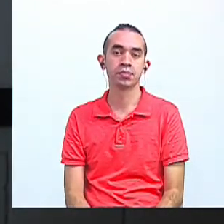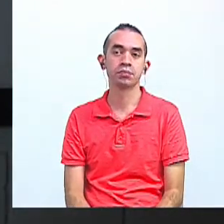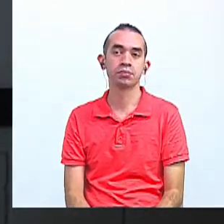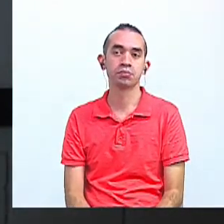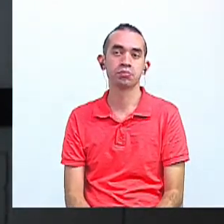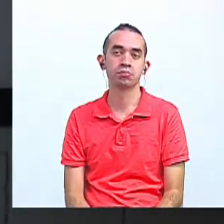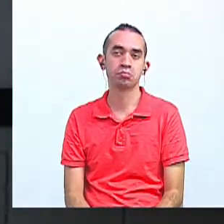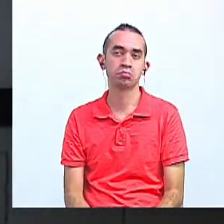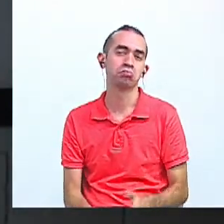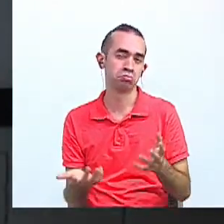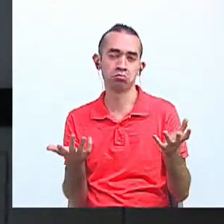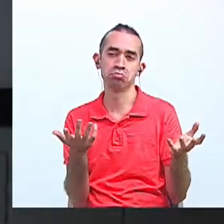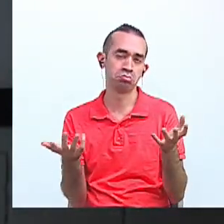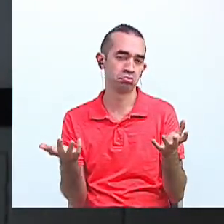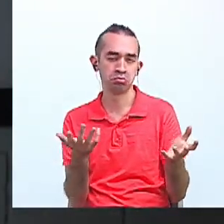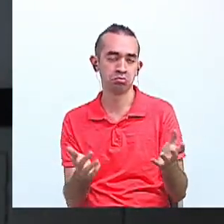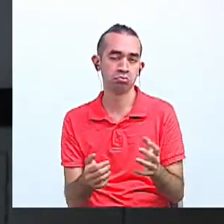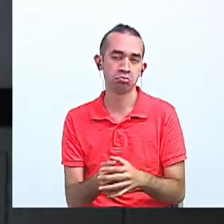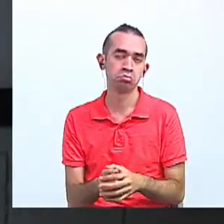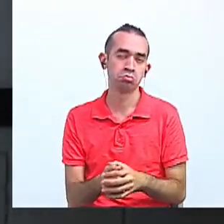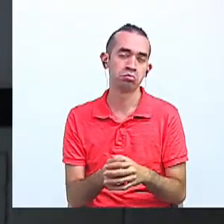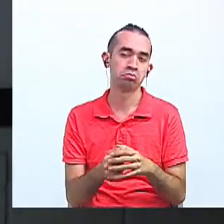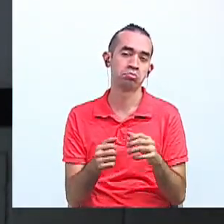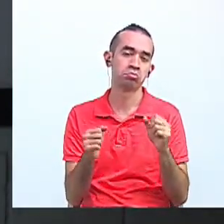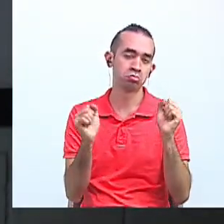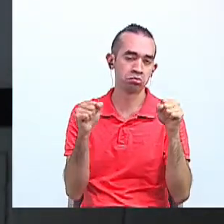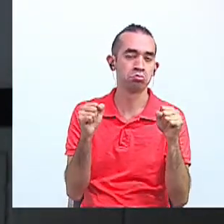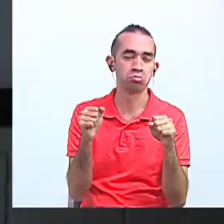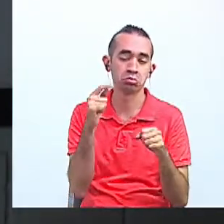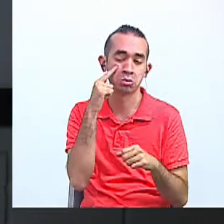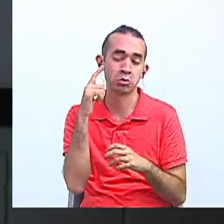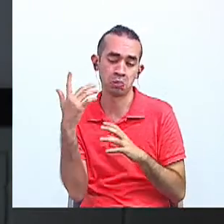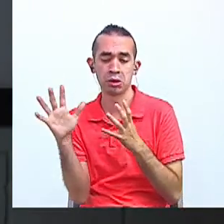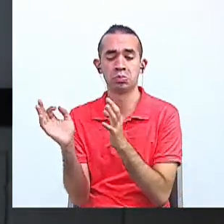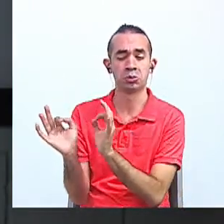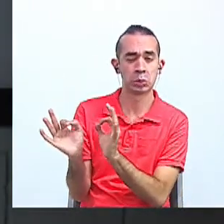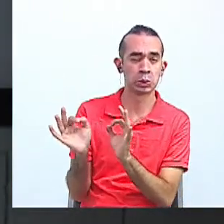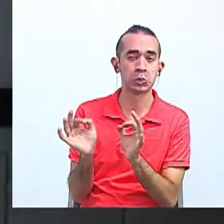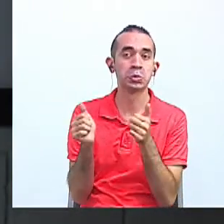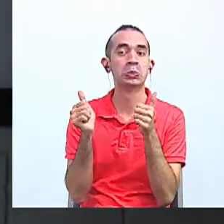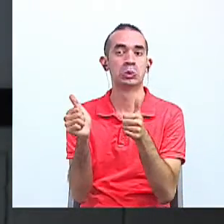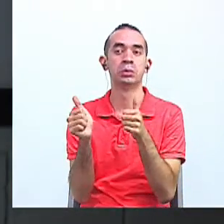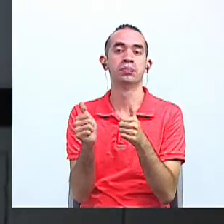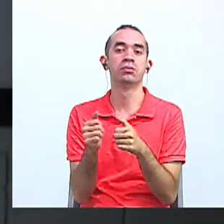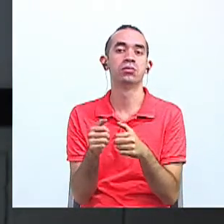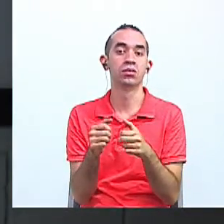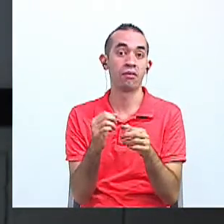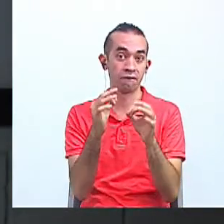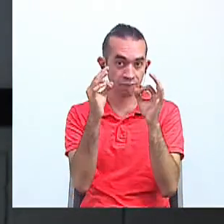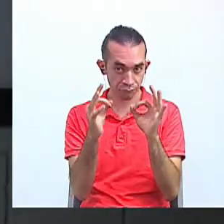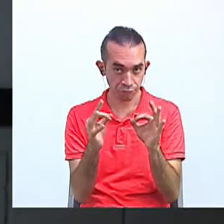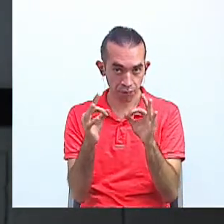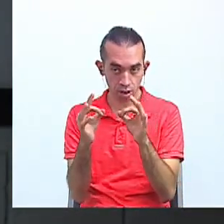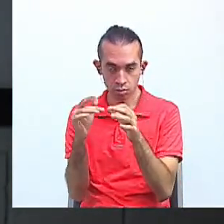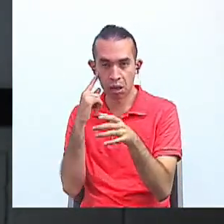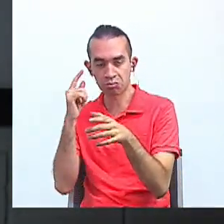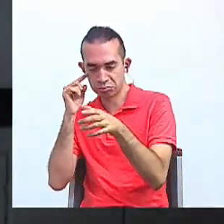Podríamos decir que ahí anda. Vamos a asegurarnos de que está en el